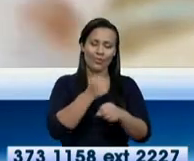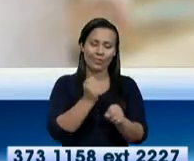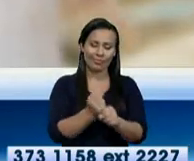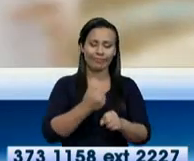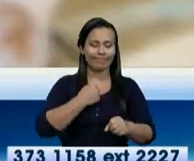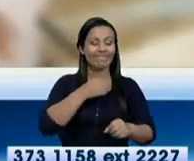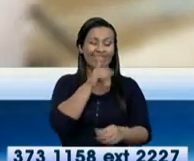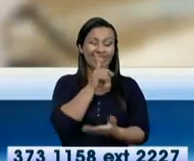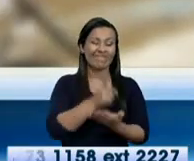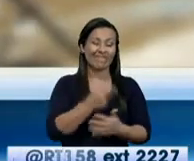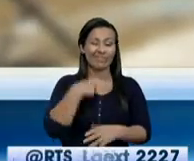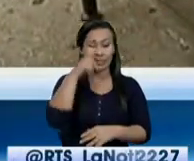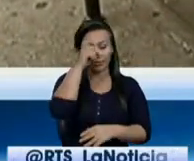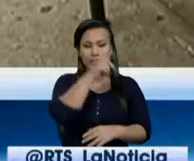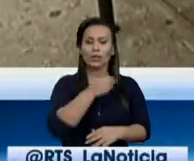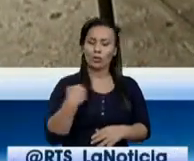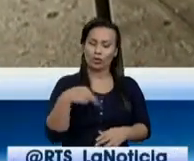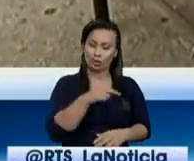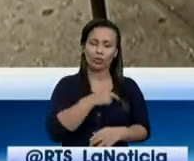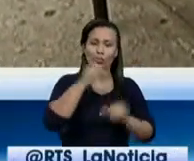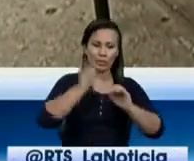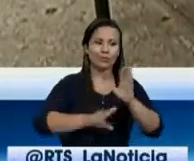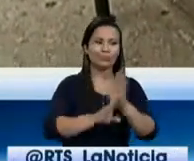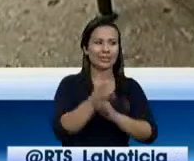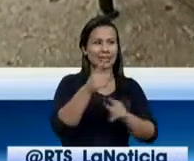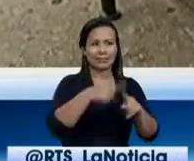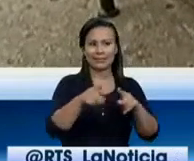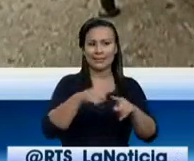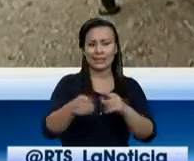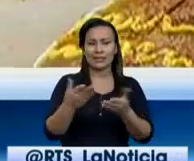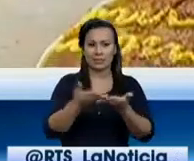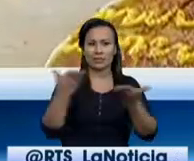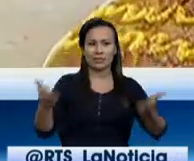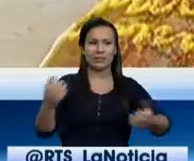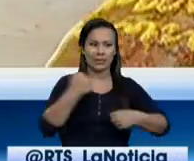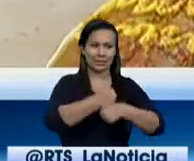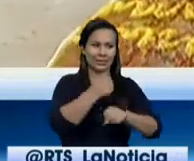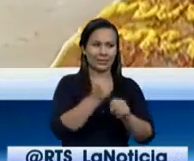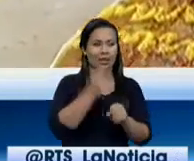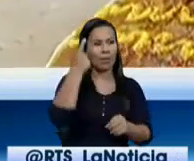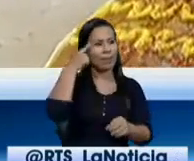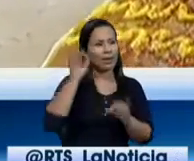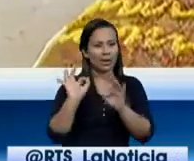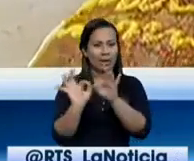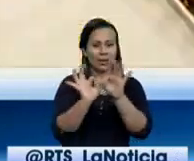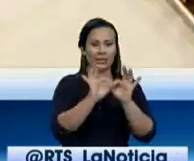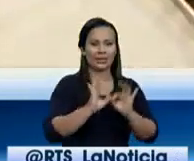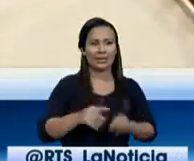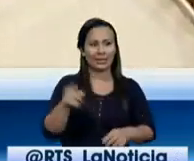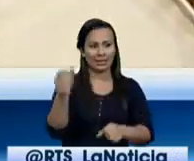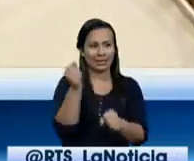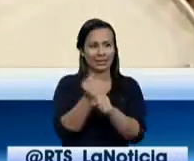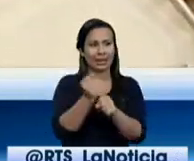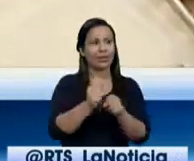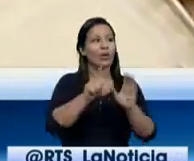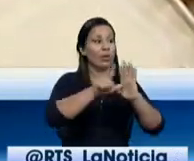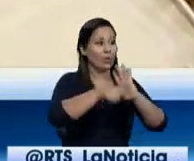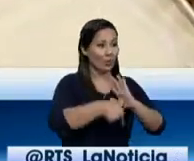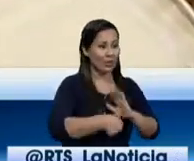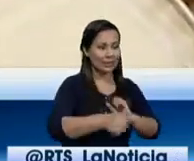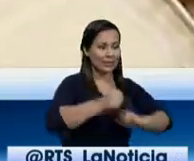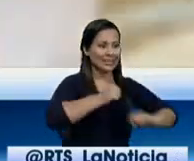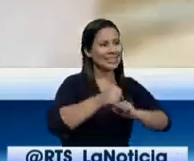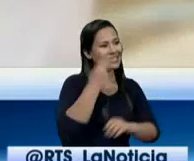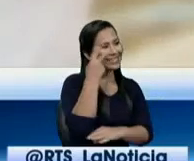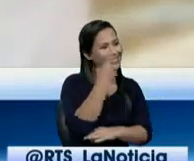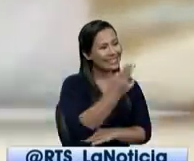retos, pero se lo ha logrado. Aseguran que fueron varios los elementos que utilizaron para realizar este trabajo, que luego del esfuerzo se lo